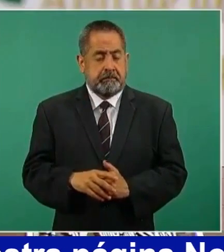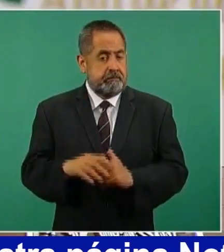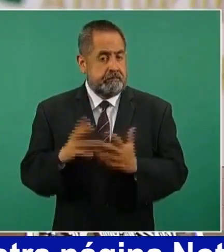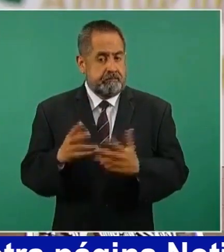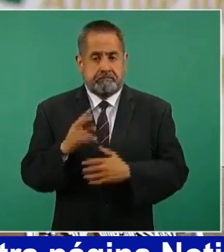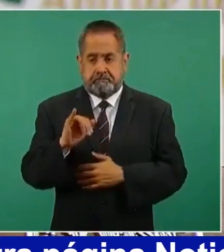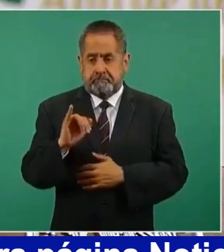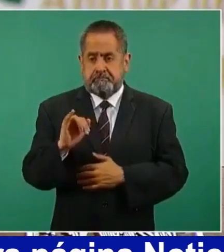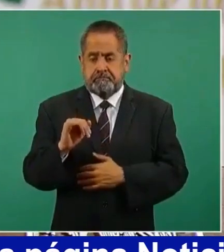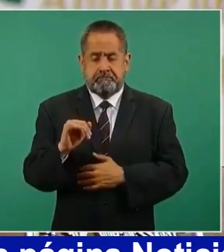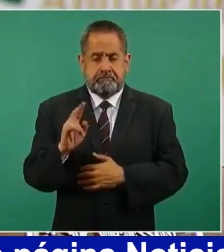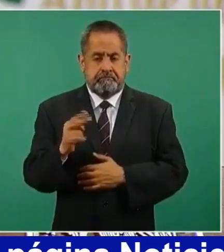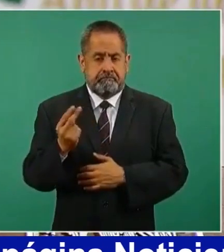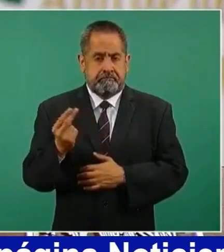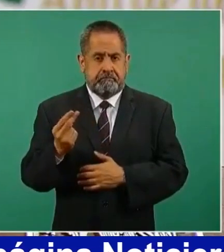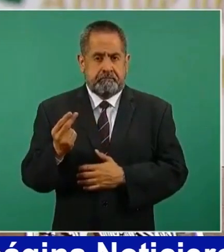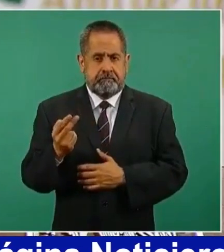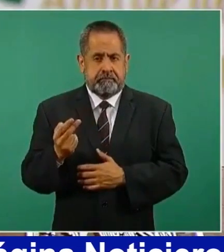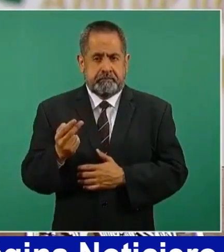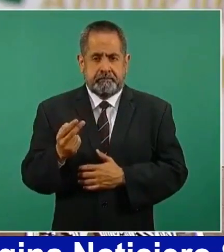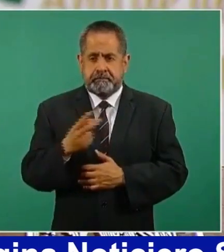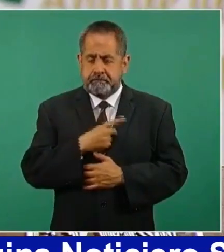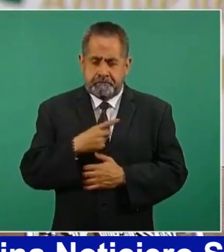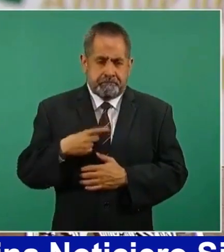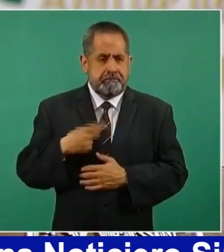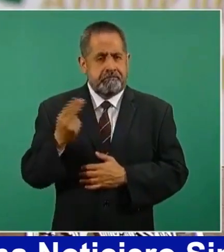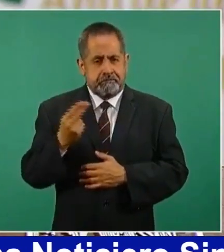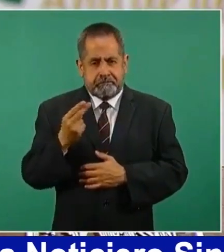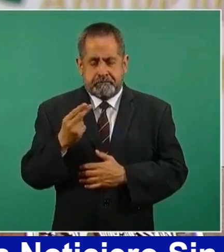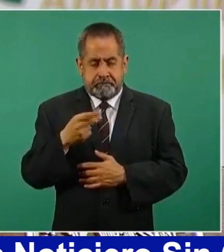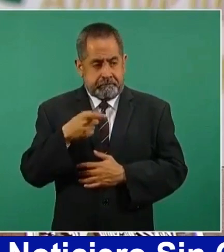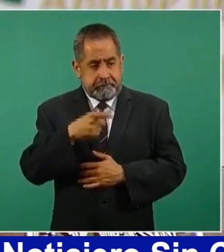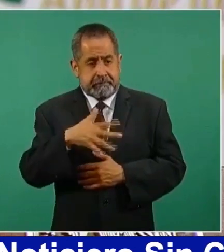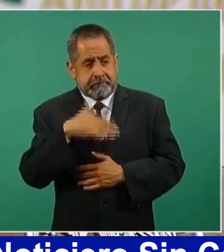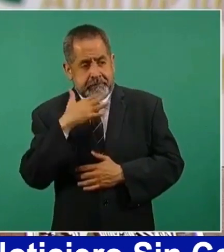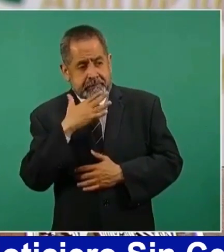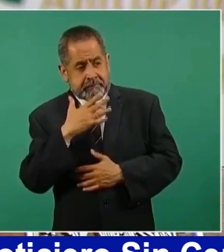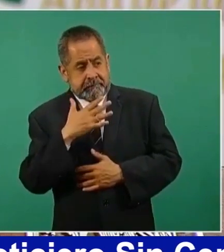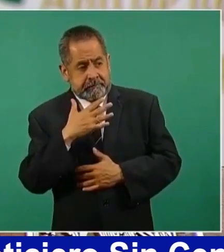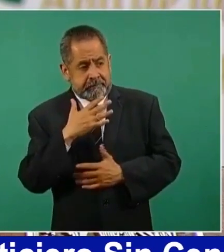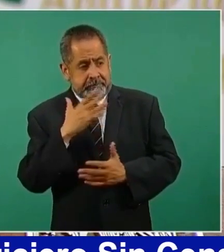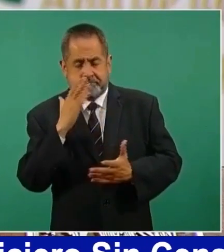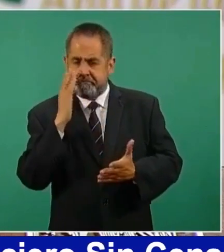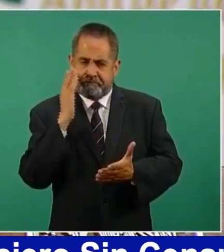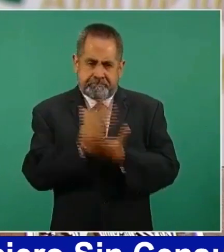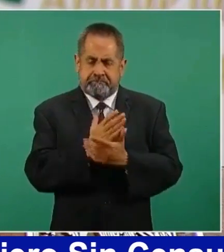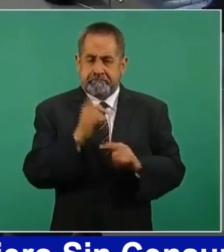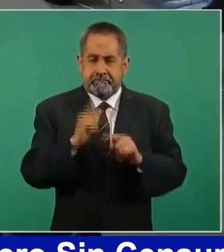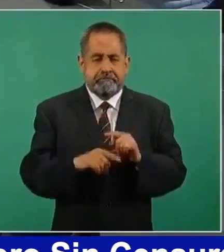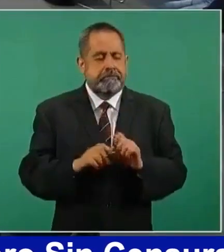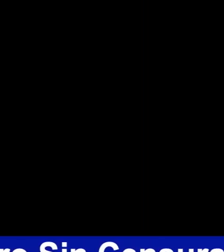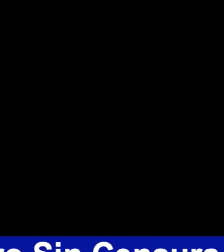Entonces sí, se tiene que acabar por completo con la impunidad.